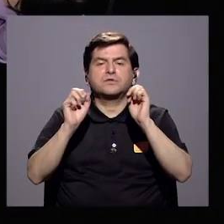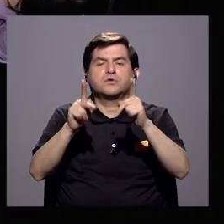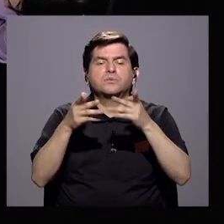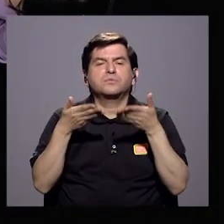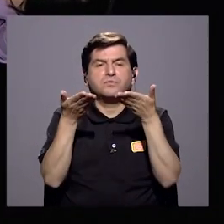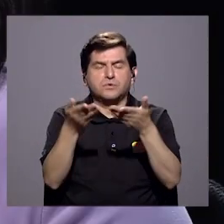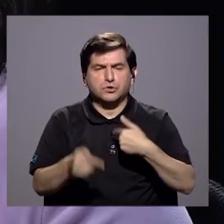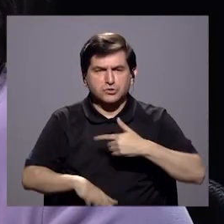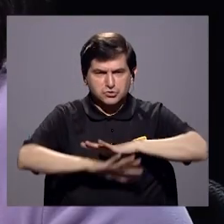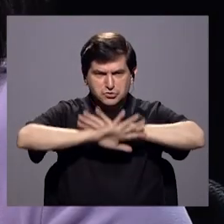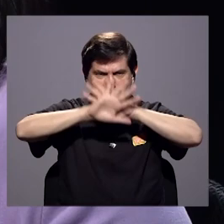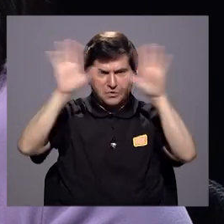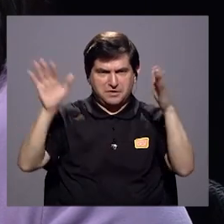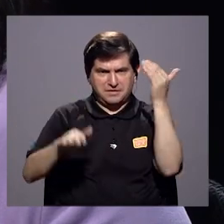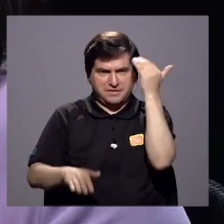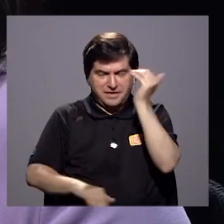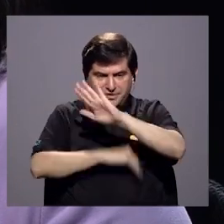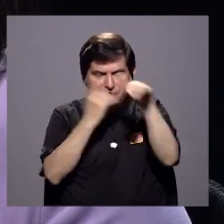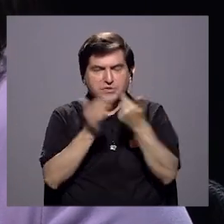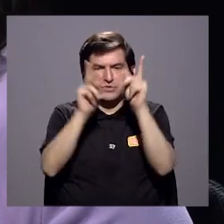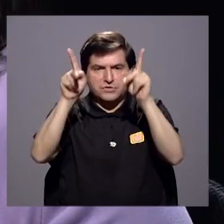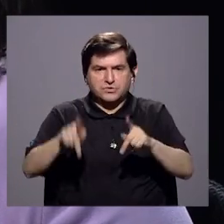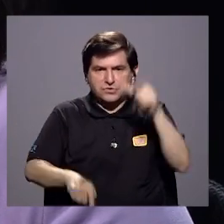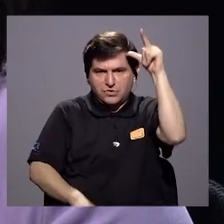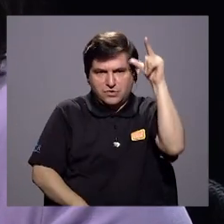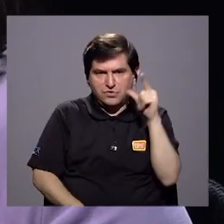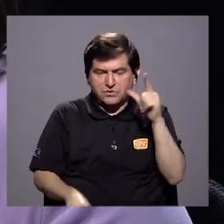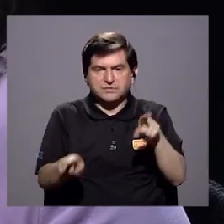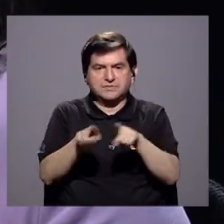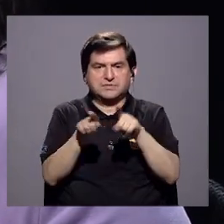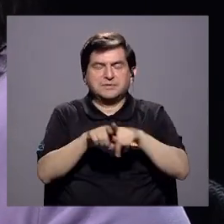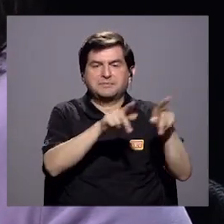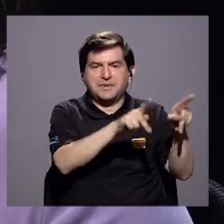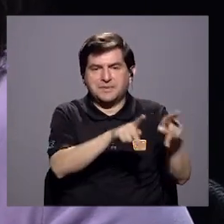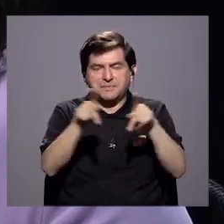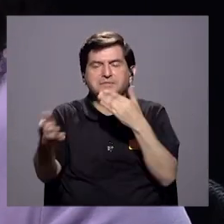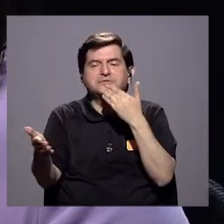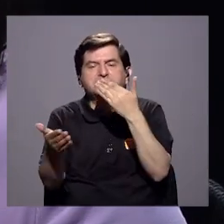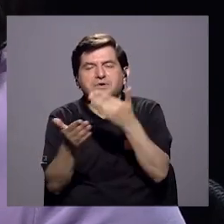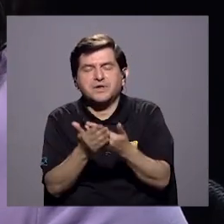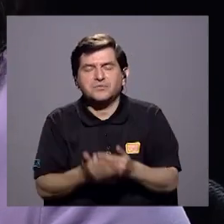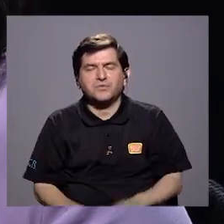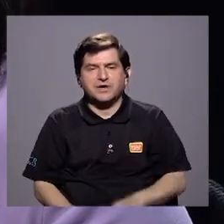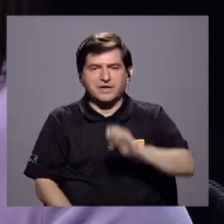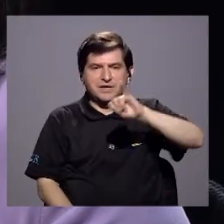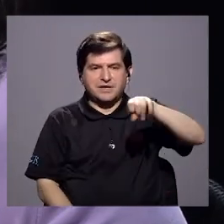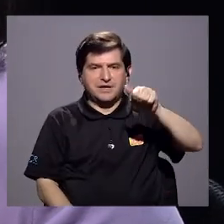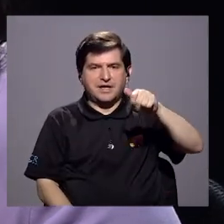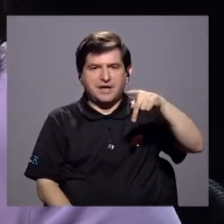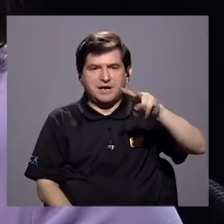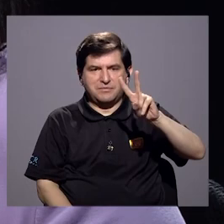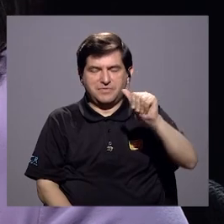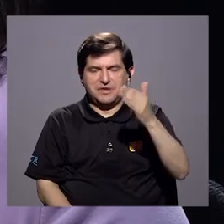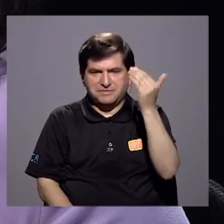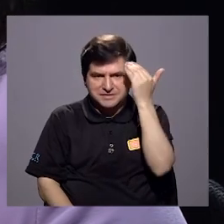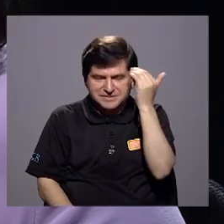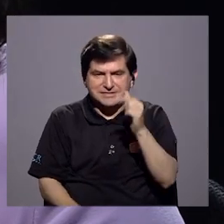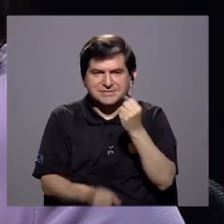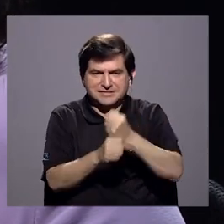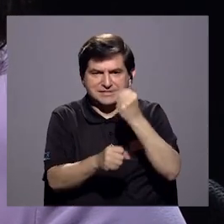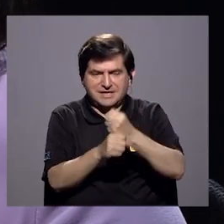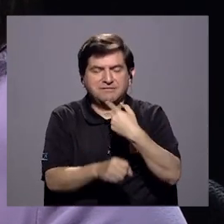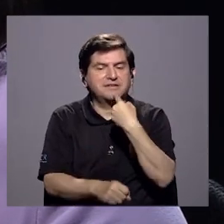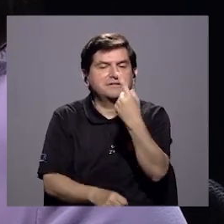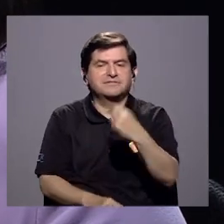estoy clarísima, y absolutamente todo mundo Limón, incluso la misma gente buena de Habdeba, la que sabe trabajar, la que está